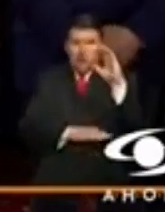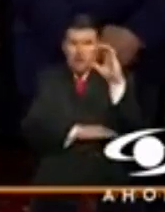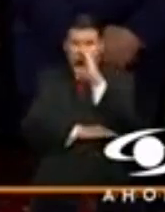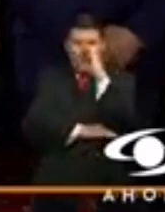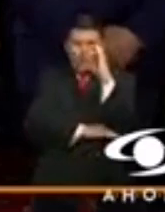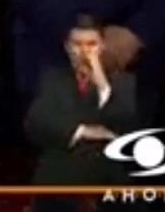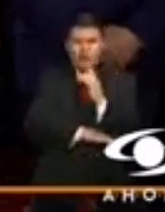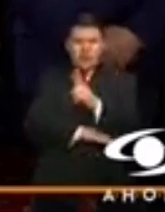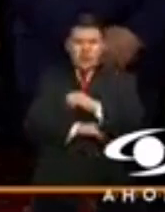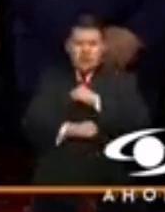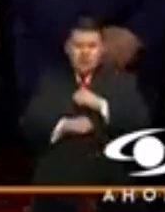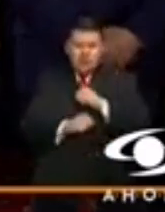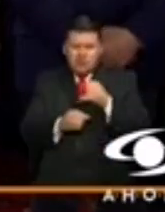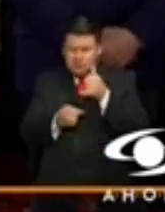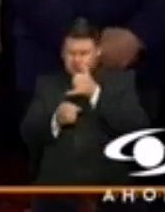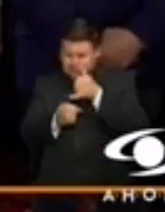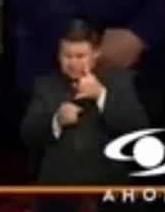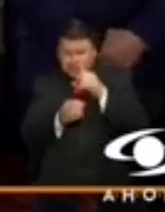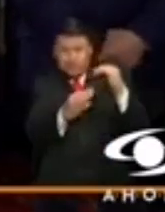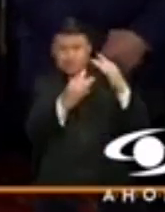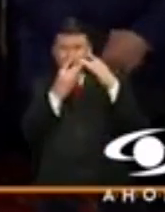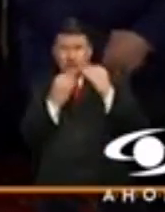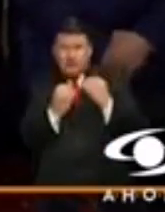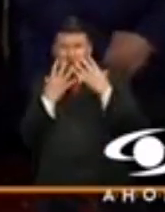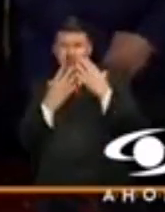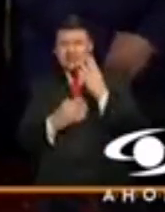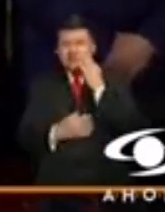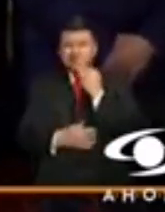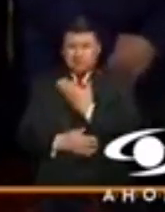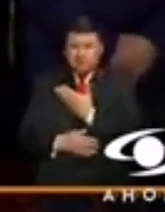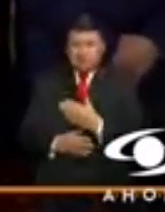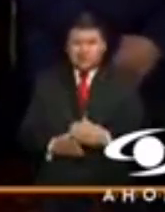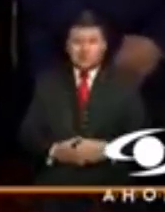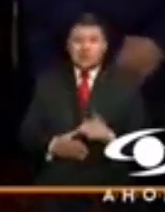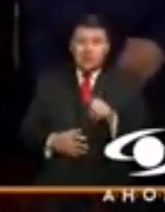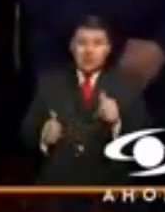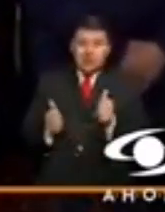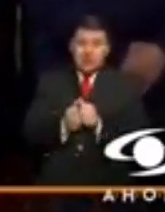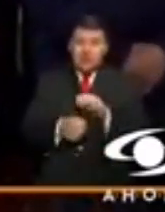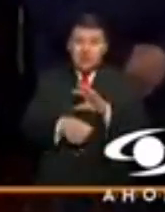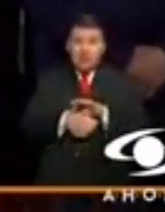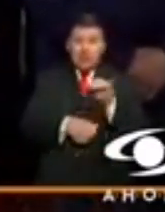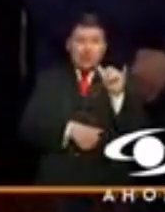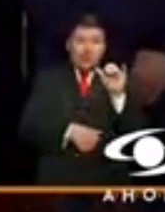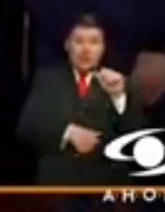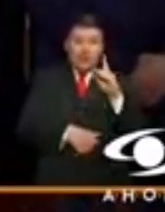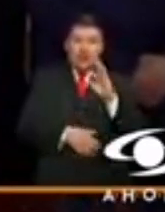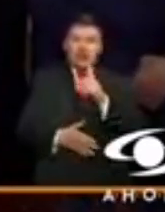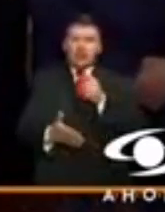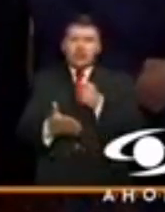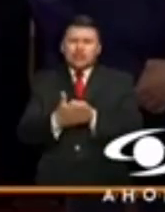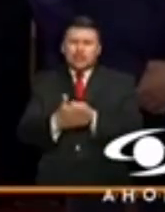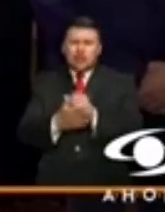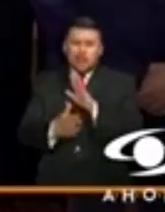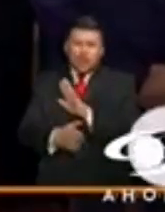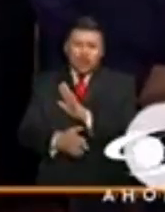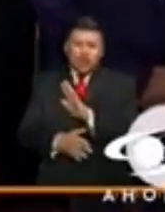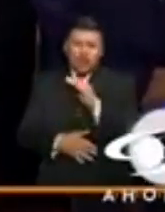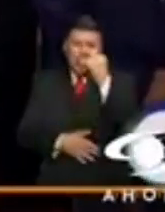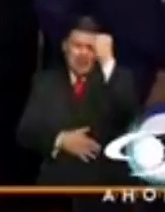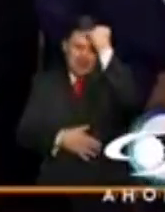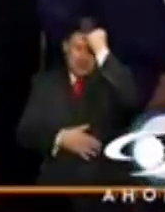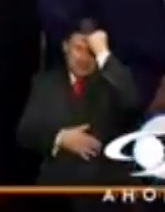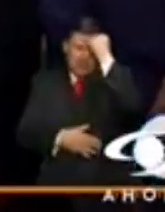Colombia y destacado epidemiólogo e infectólogo. Nos acompaña la doctora Yolanda Vallejo de la Asociación Colombiana de Facultades